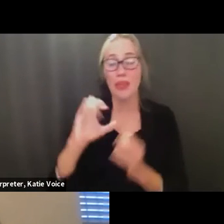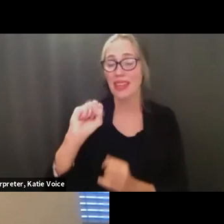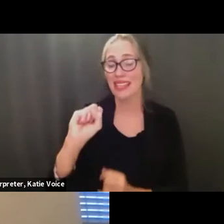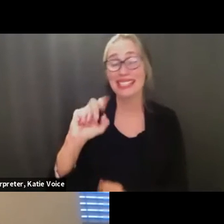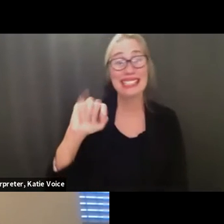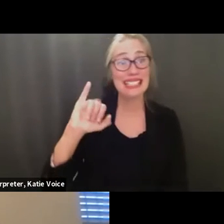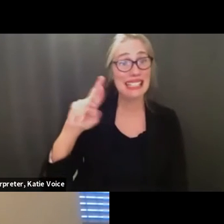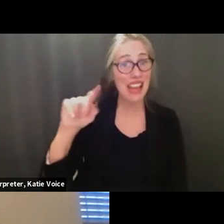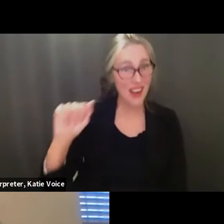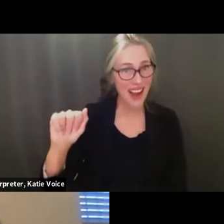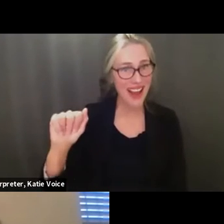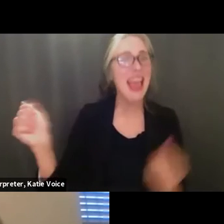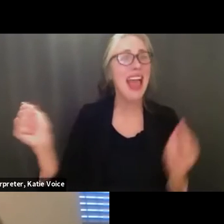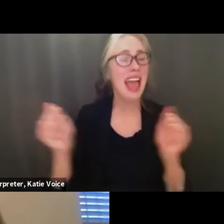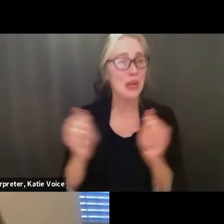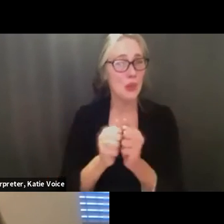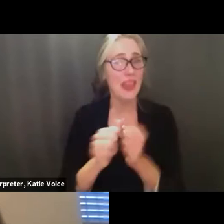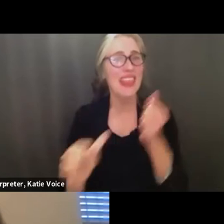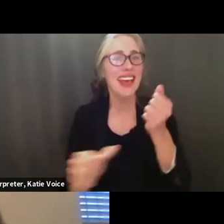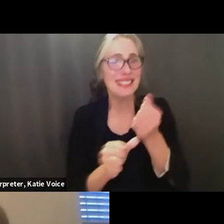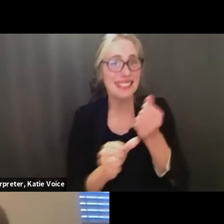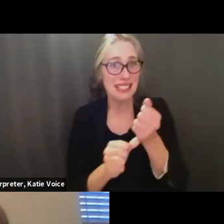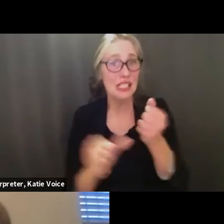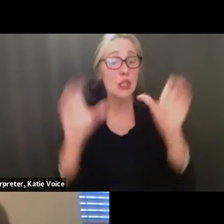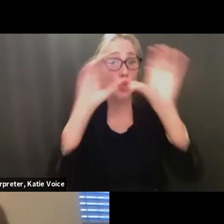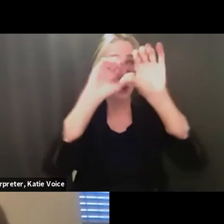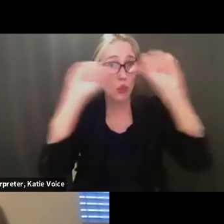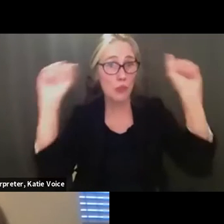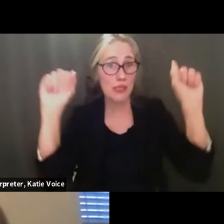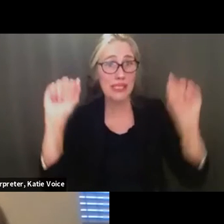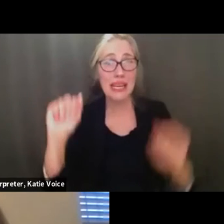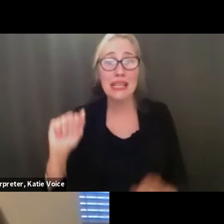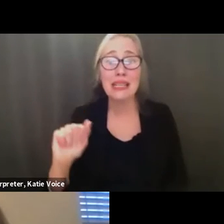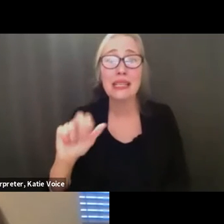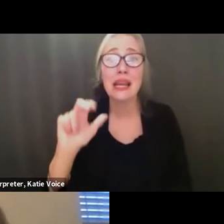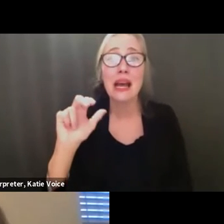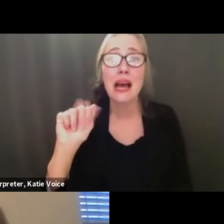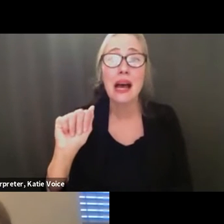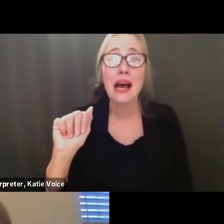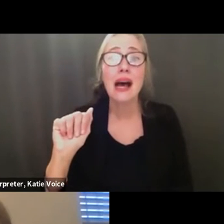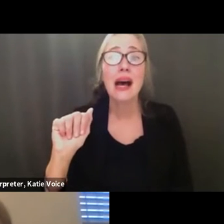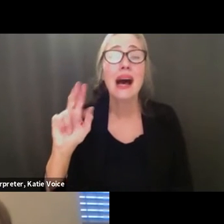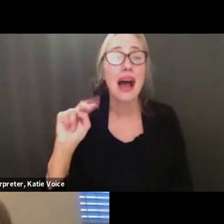estar trabajando cercanamente con Sierra y con la señora Ana Escobedo